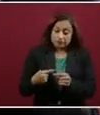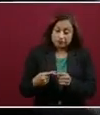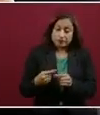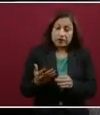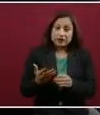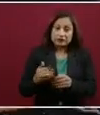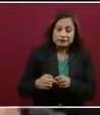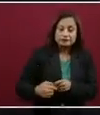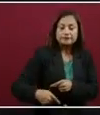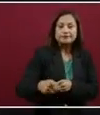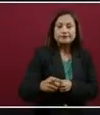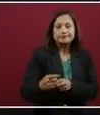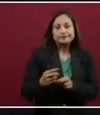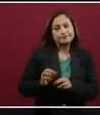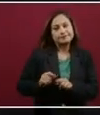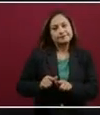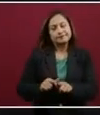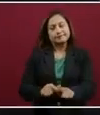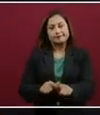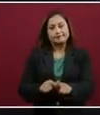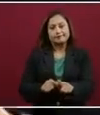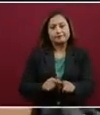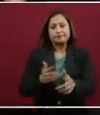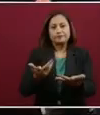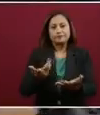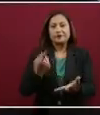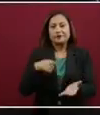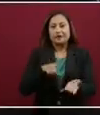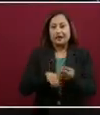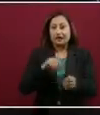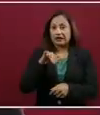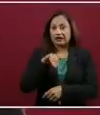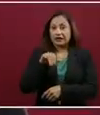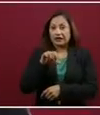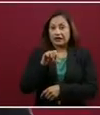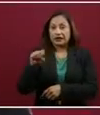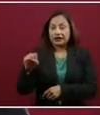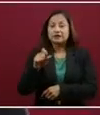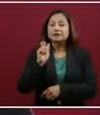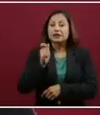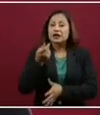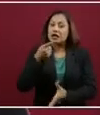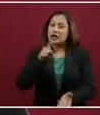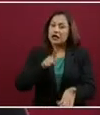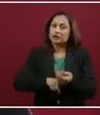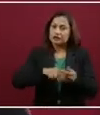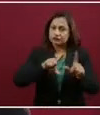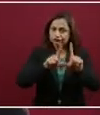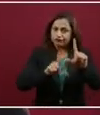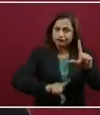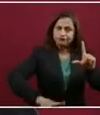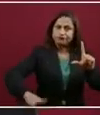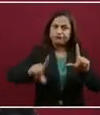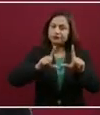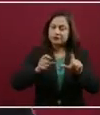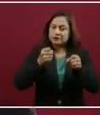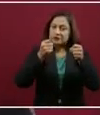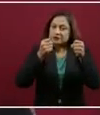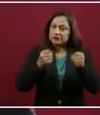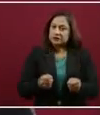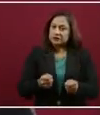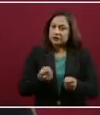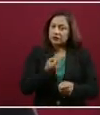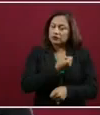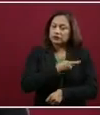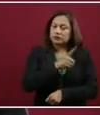Es el seguro, no del gobierno, es el seguro de la nación. Por eso es tan importante hacer esa revisión de manera